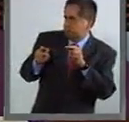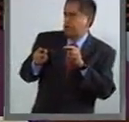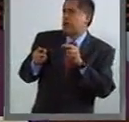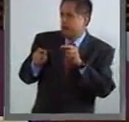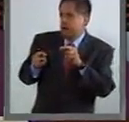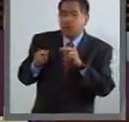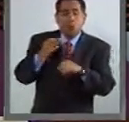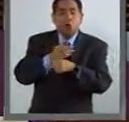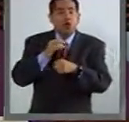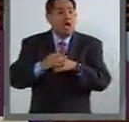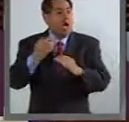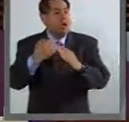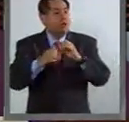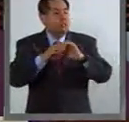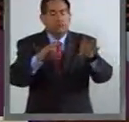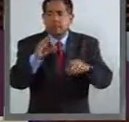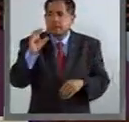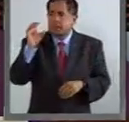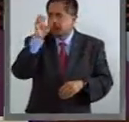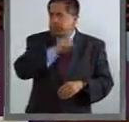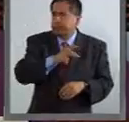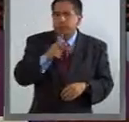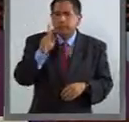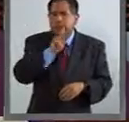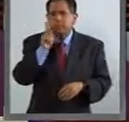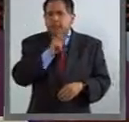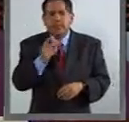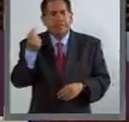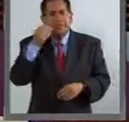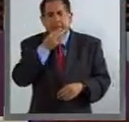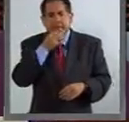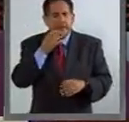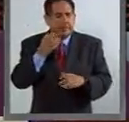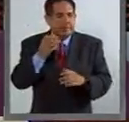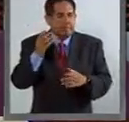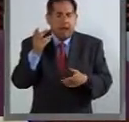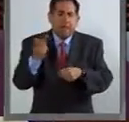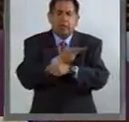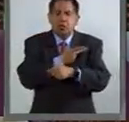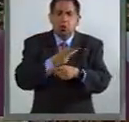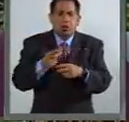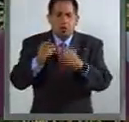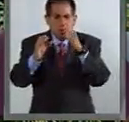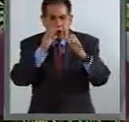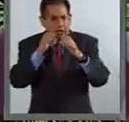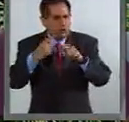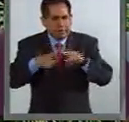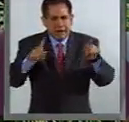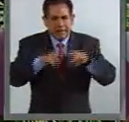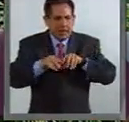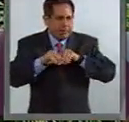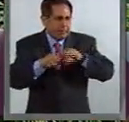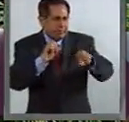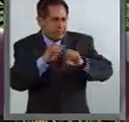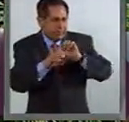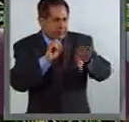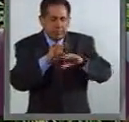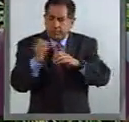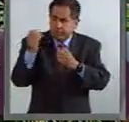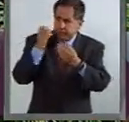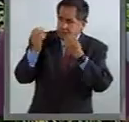son efímeros, en un momento donde en la era digital se pide que la comunicación sea diferente. Cómo